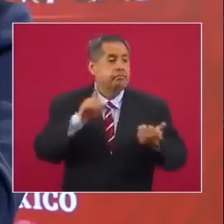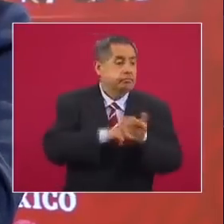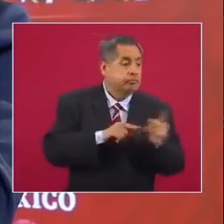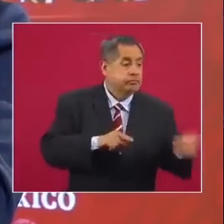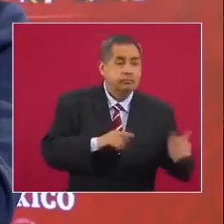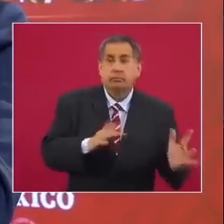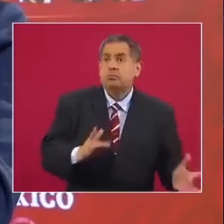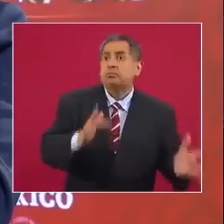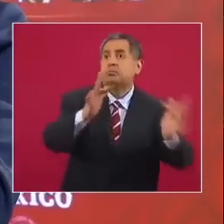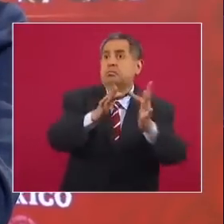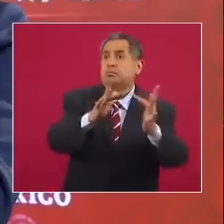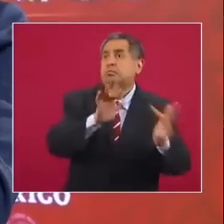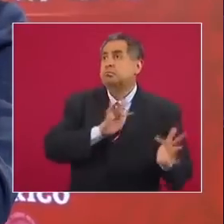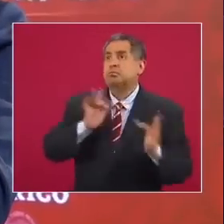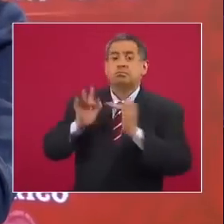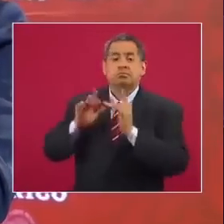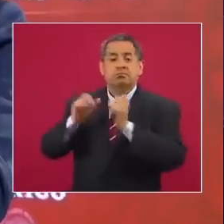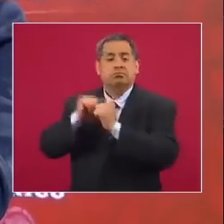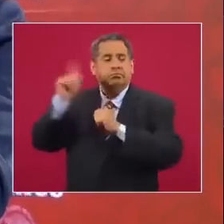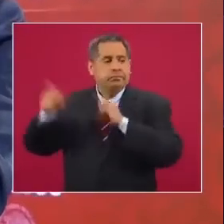otras partes,